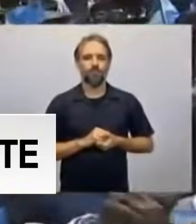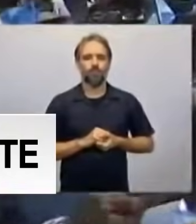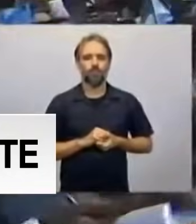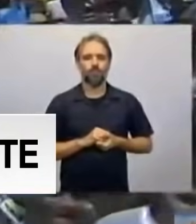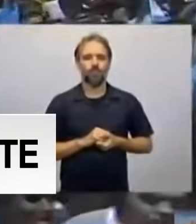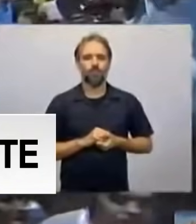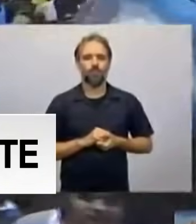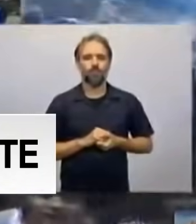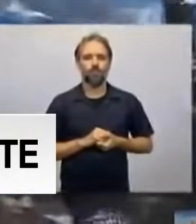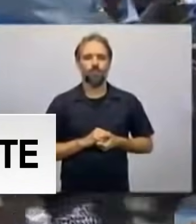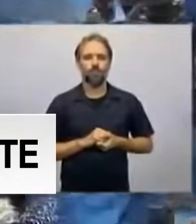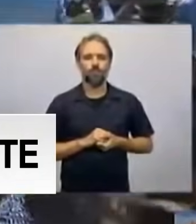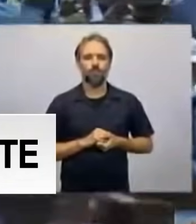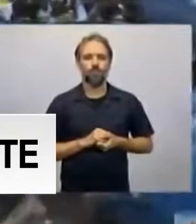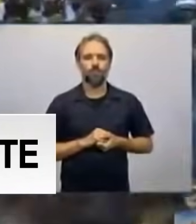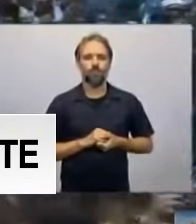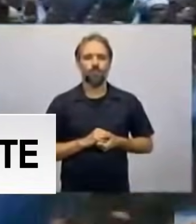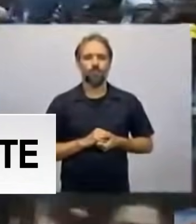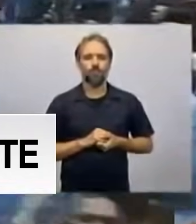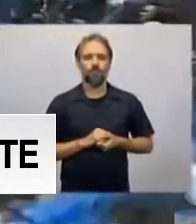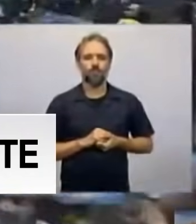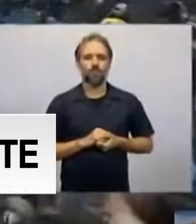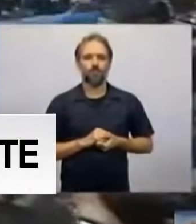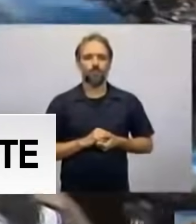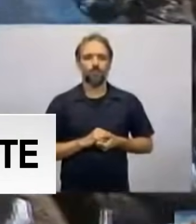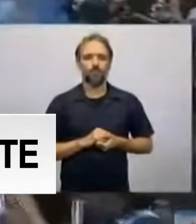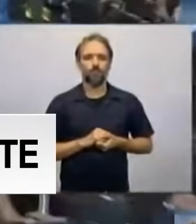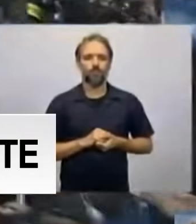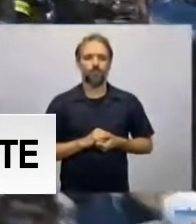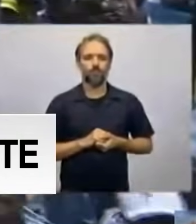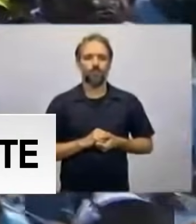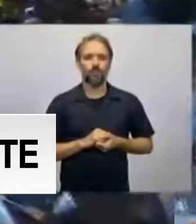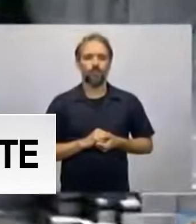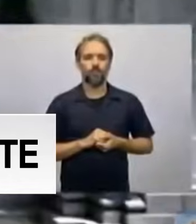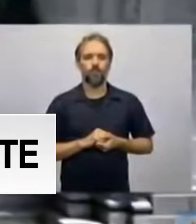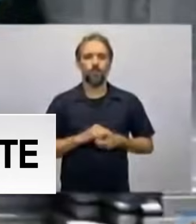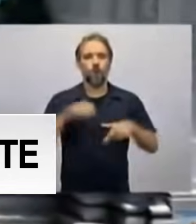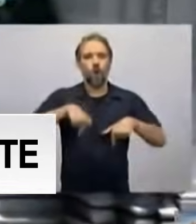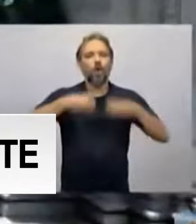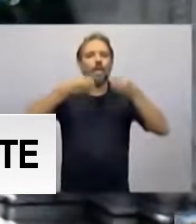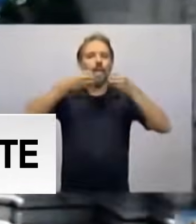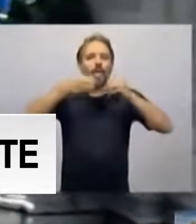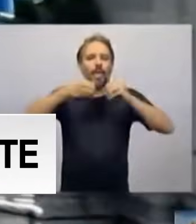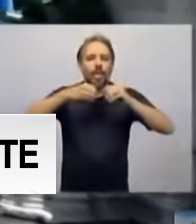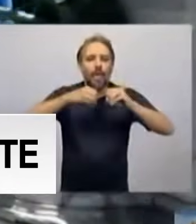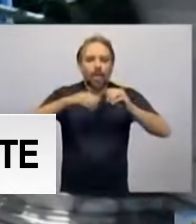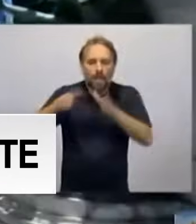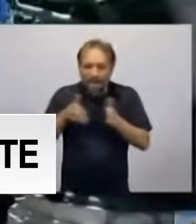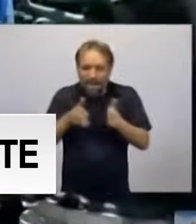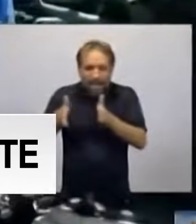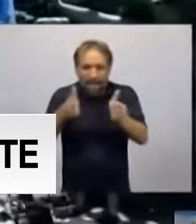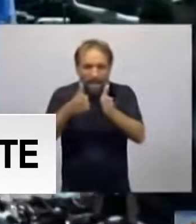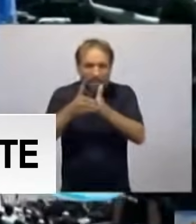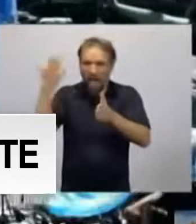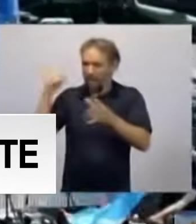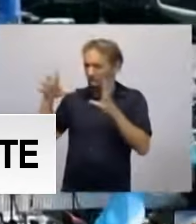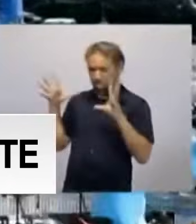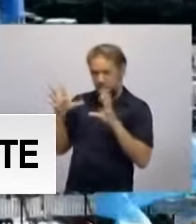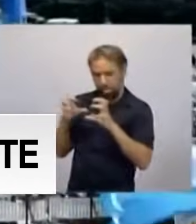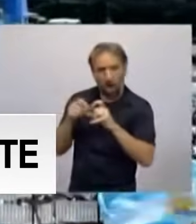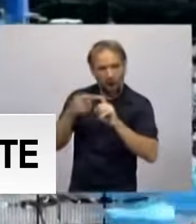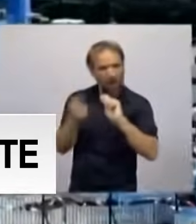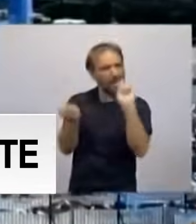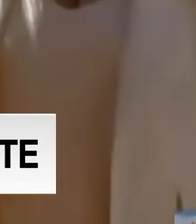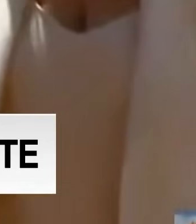sus primeros meses de gestión. Y aún así, los aplausos de sus adherentes nos hicieron esperar, señal de una luna de miel que recién comienza para